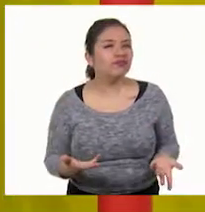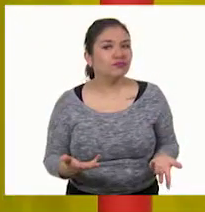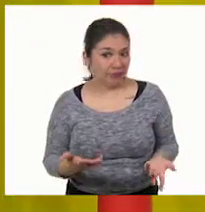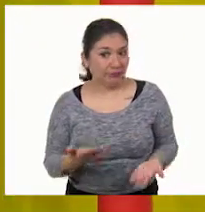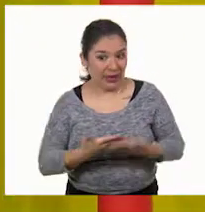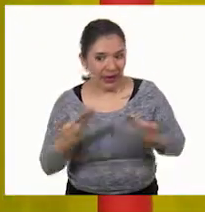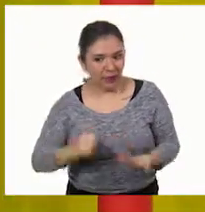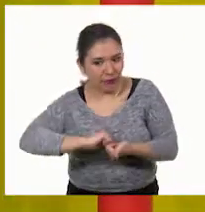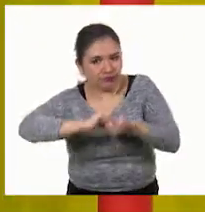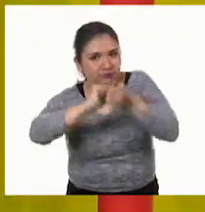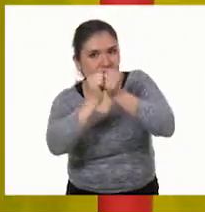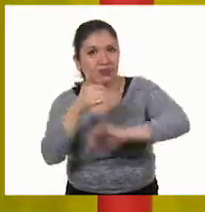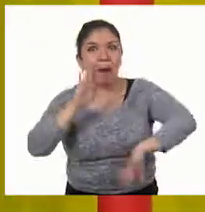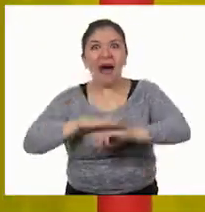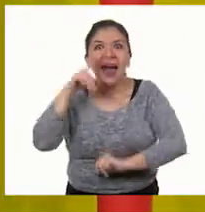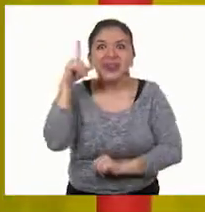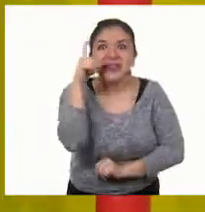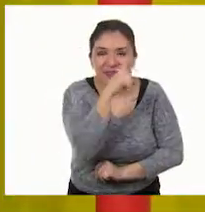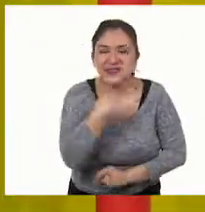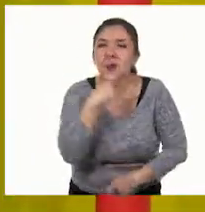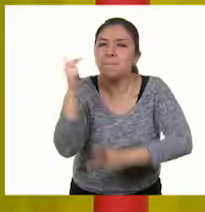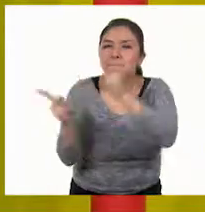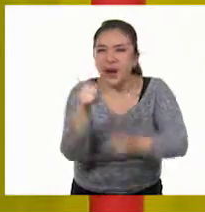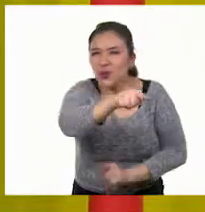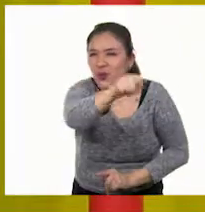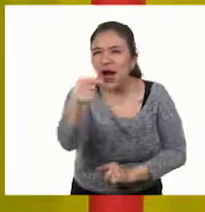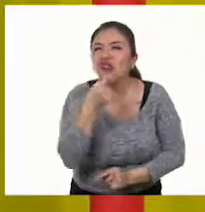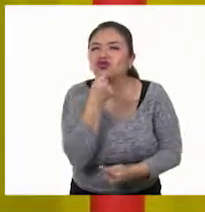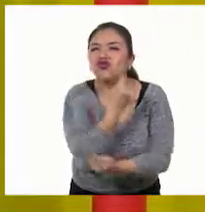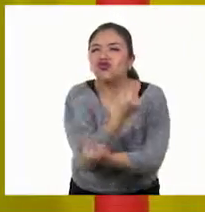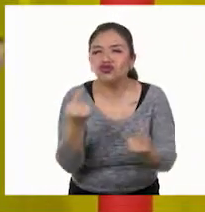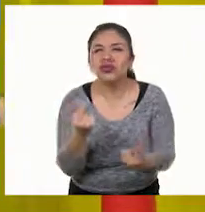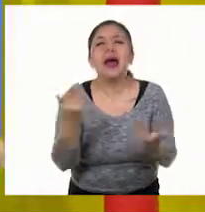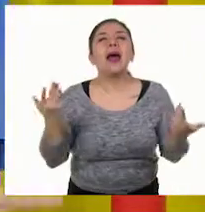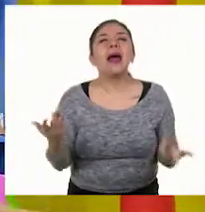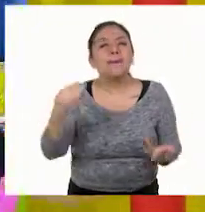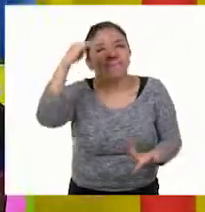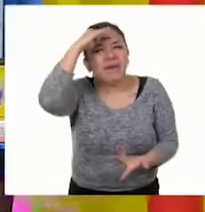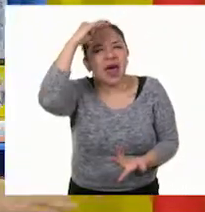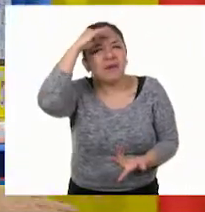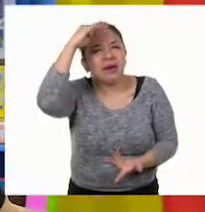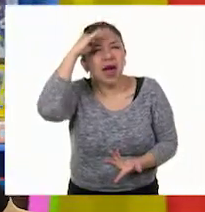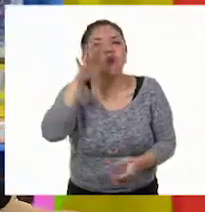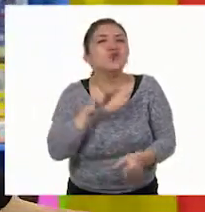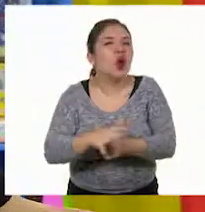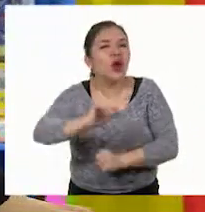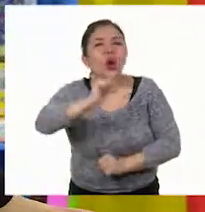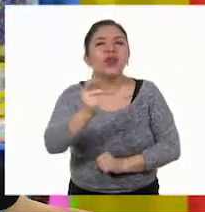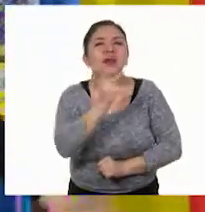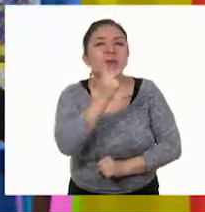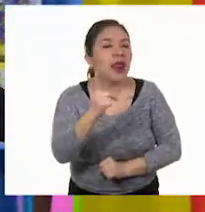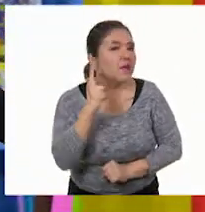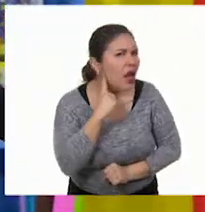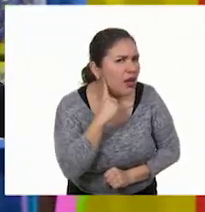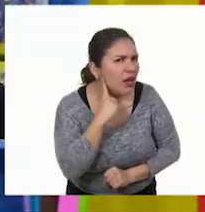pone complejo. Sí. Vamos a preguntarle a los niños, porque yo ya solo pienso en elote.